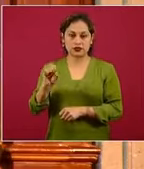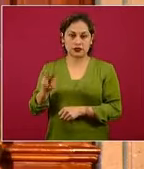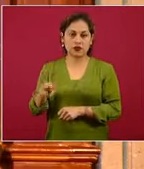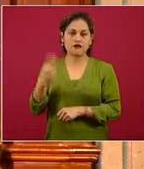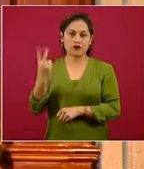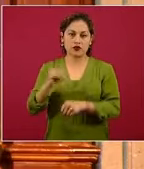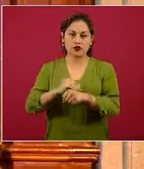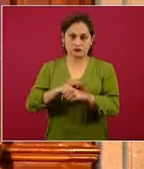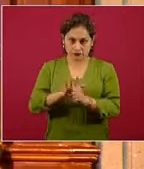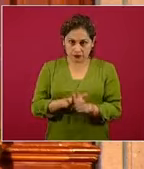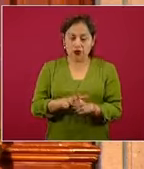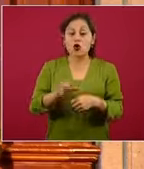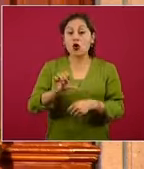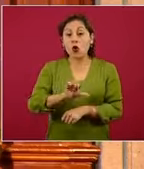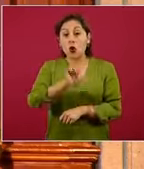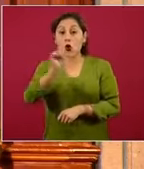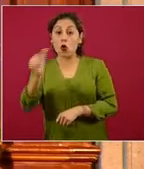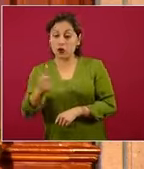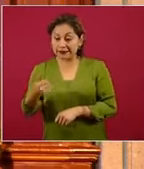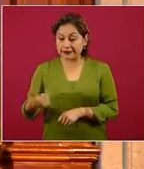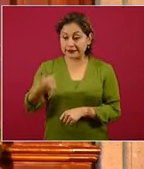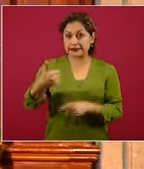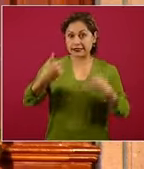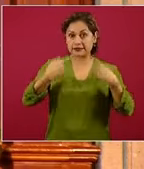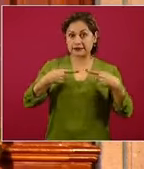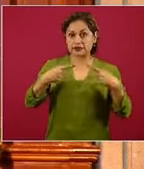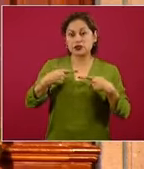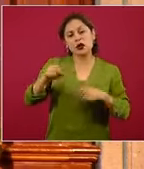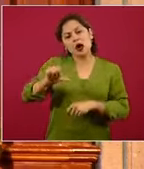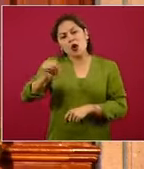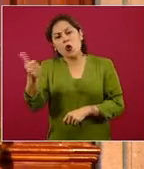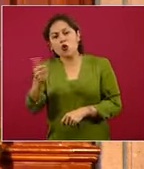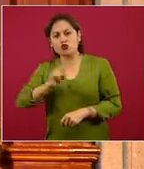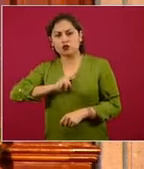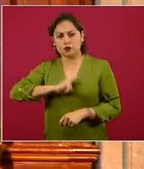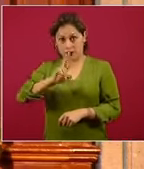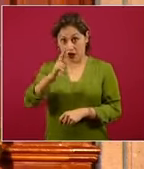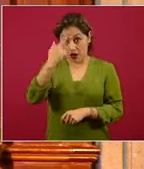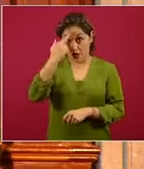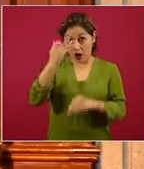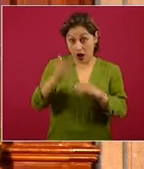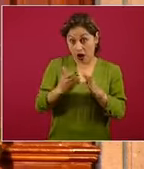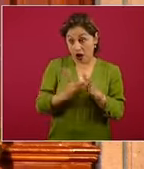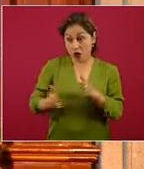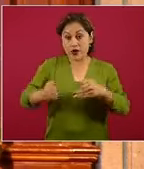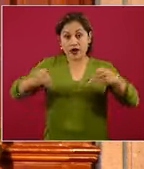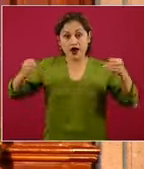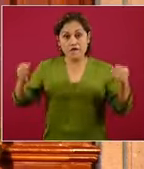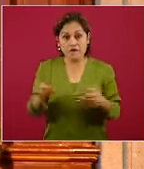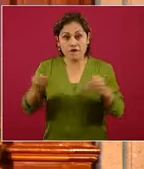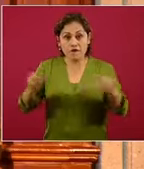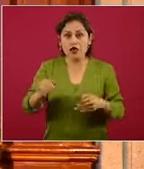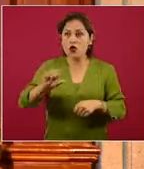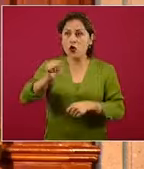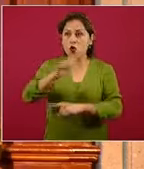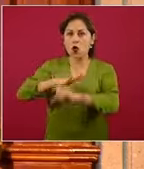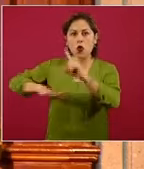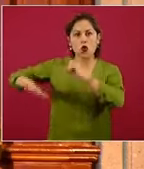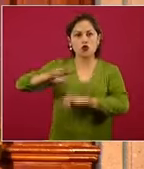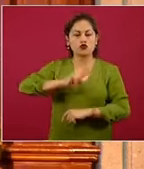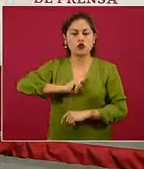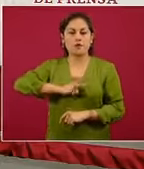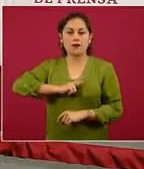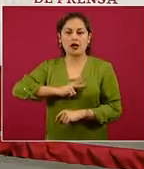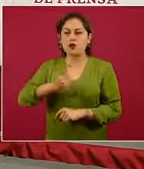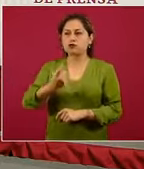otras 6, recordando que estamos en la temporada invernal, están siendo producidas por algunos otros virus